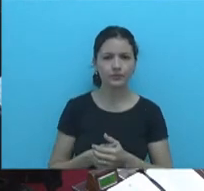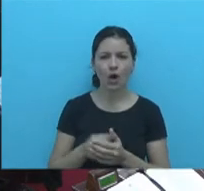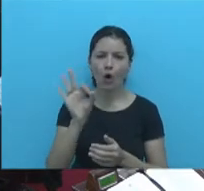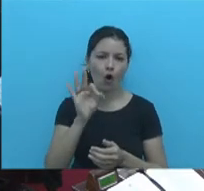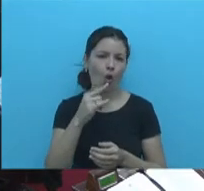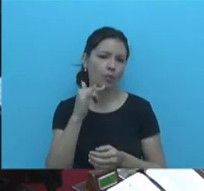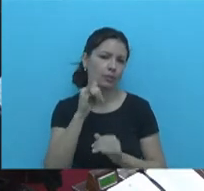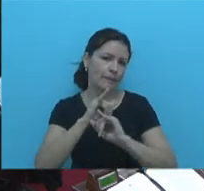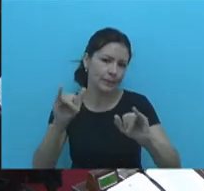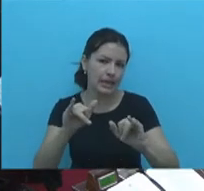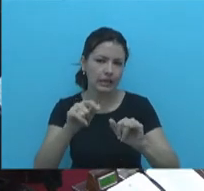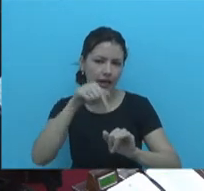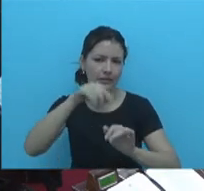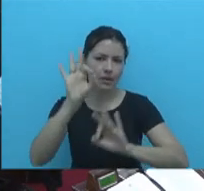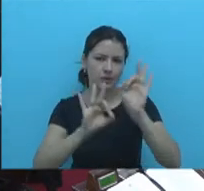Tiene la palabra.